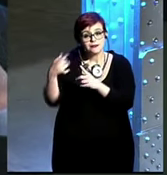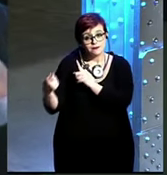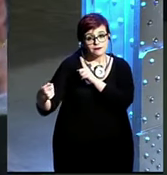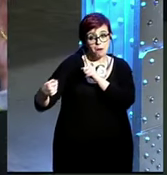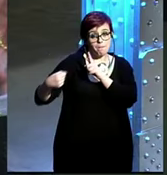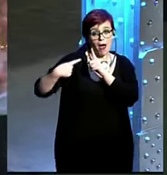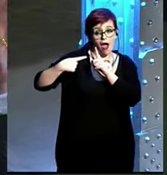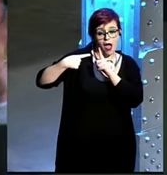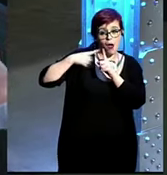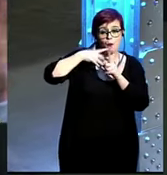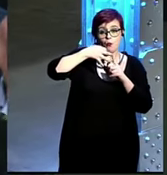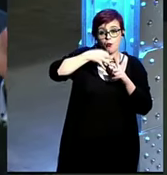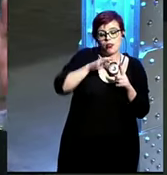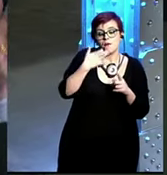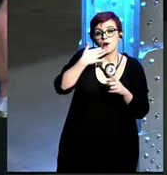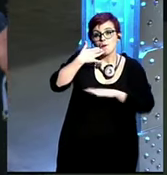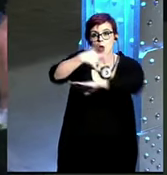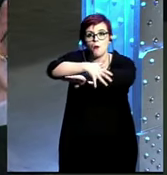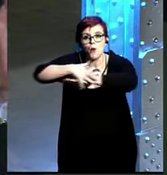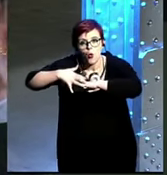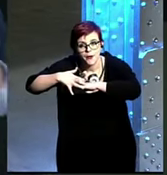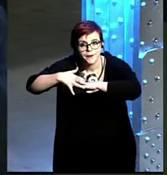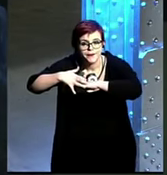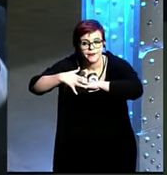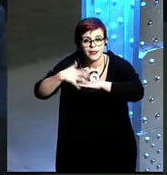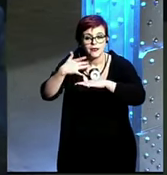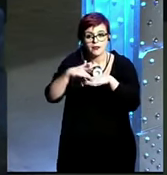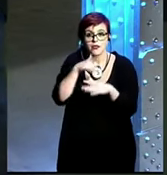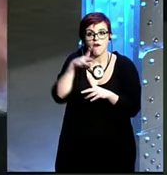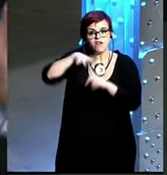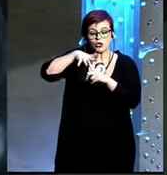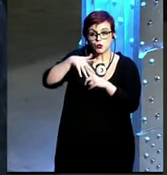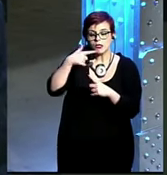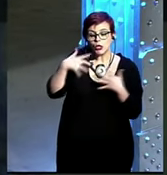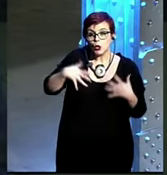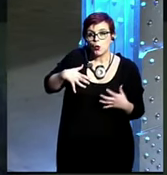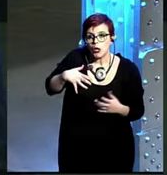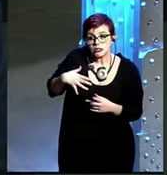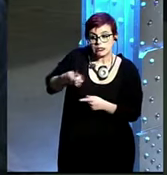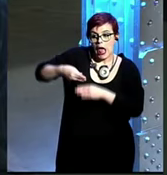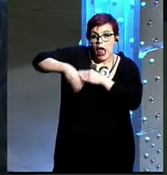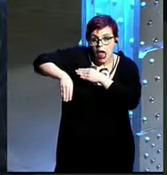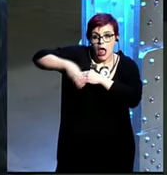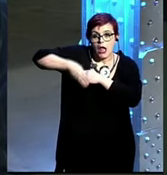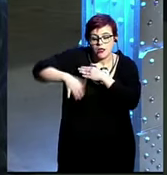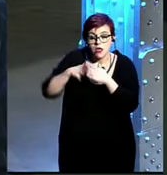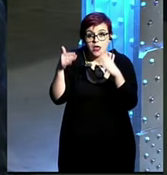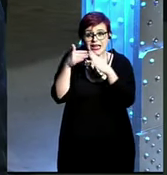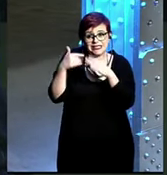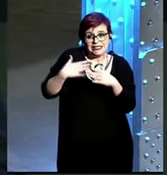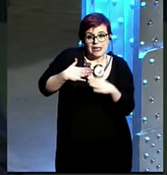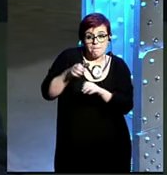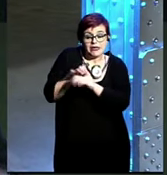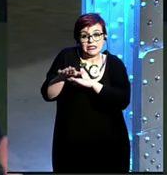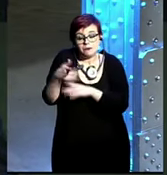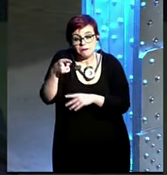que esté empobrecida y que tenga problemas para tratar para pagar sus facturas, y que nunca va a saber si va a seguir teniendo su casa el mes que